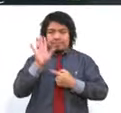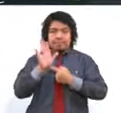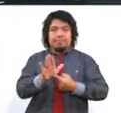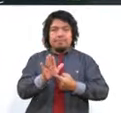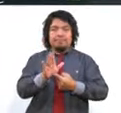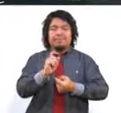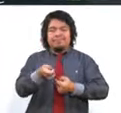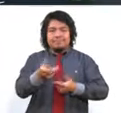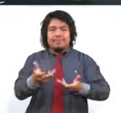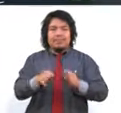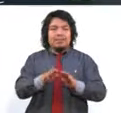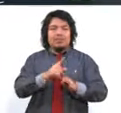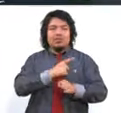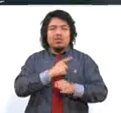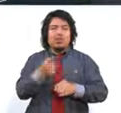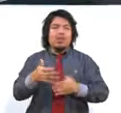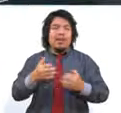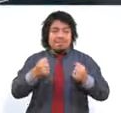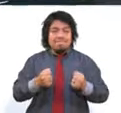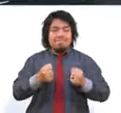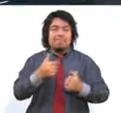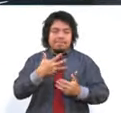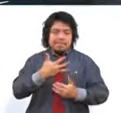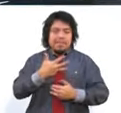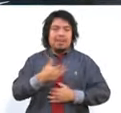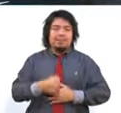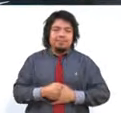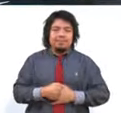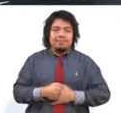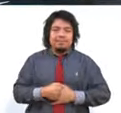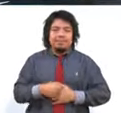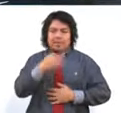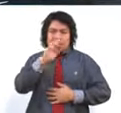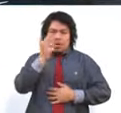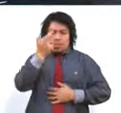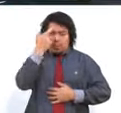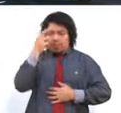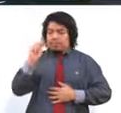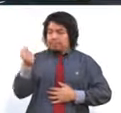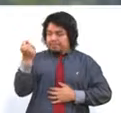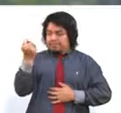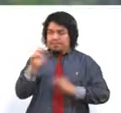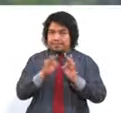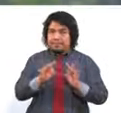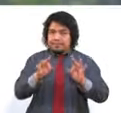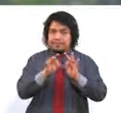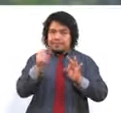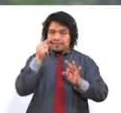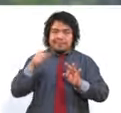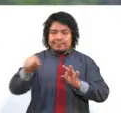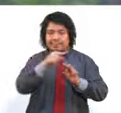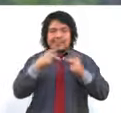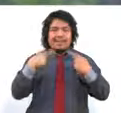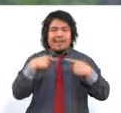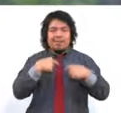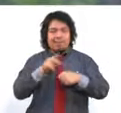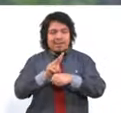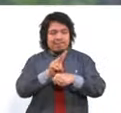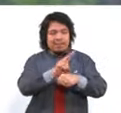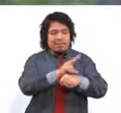una muestra de ello. La importancia de las nuevas tecnologías en el mantenimiento de la seguridad pública es un